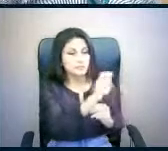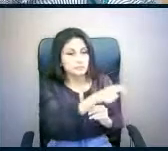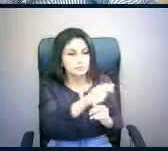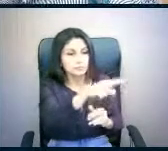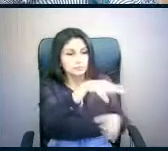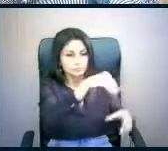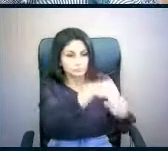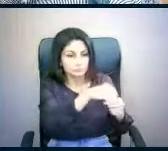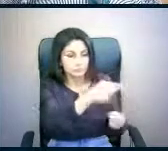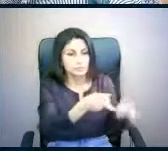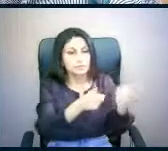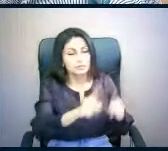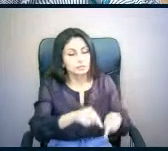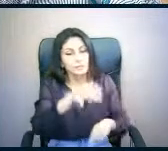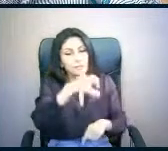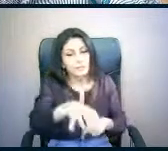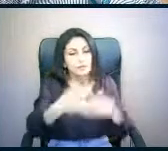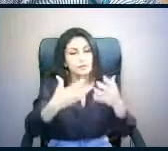comerciales.